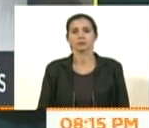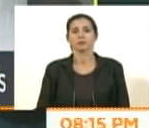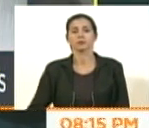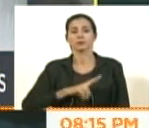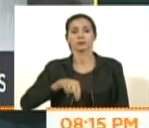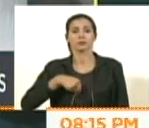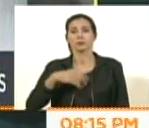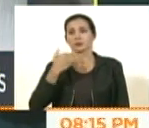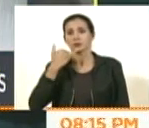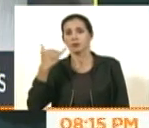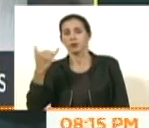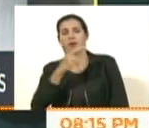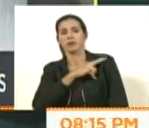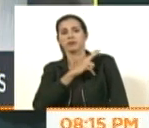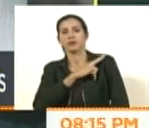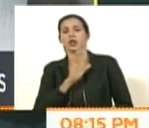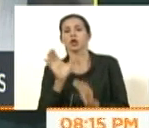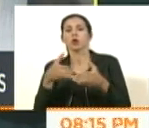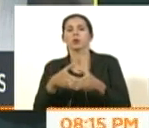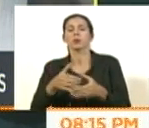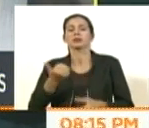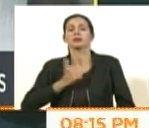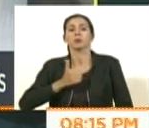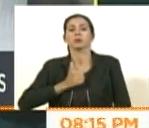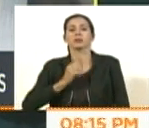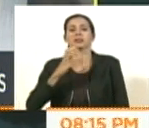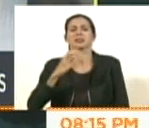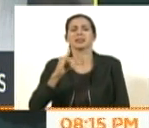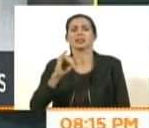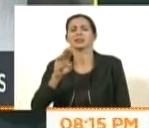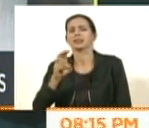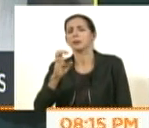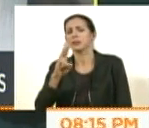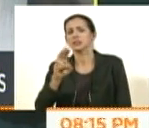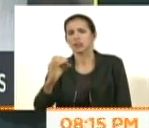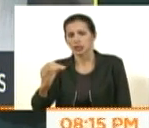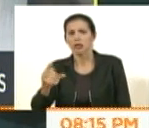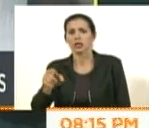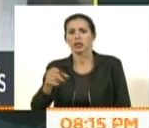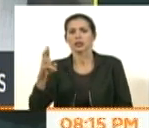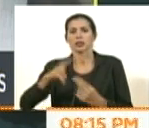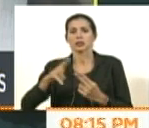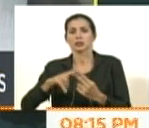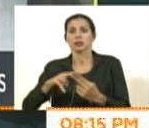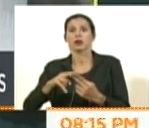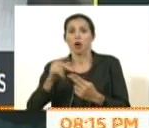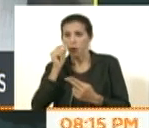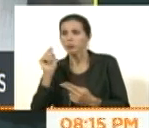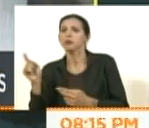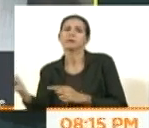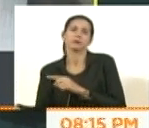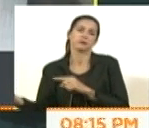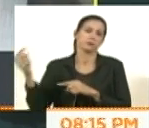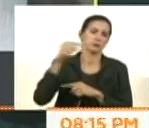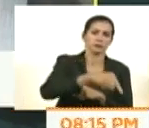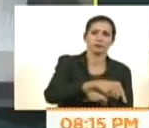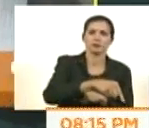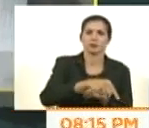jefe de la delegación del CICPC allá en el Táchira, quien se encuentra en el sitio del suceso, y